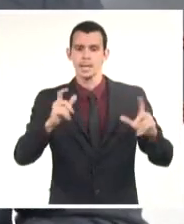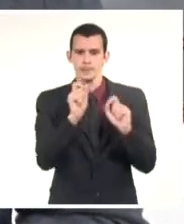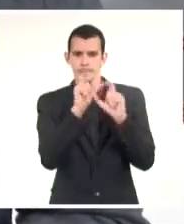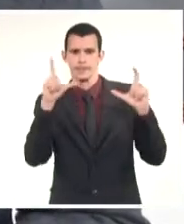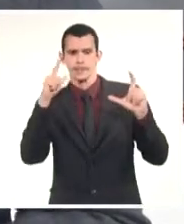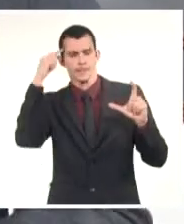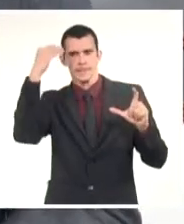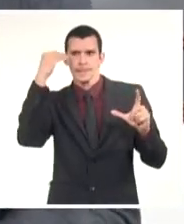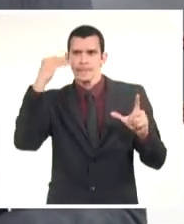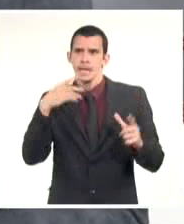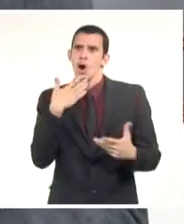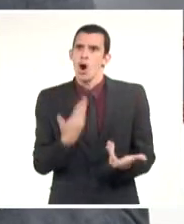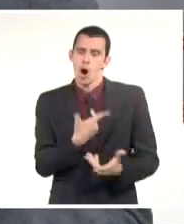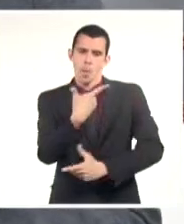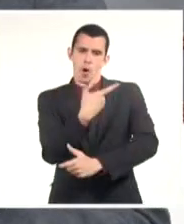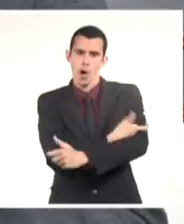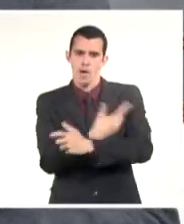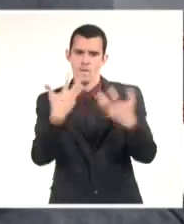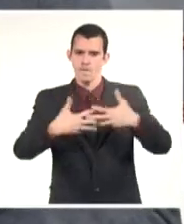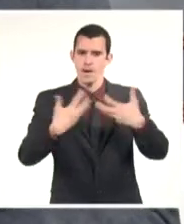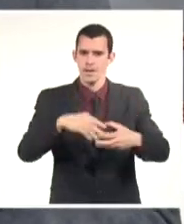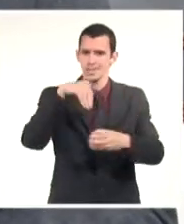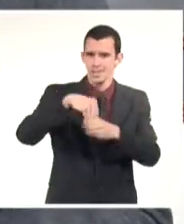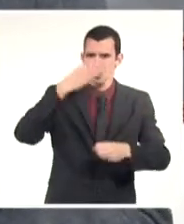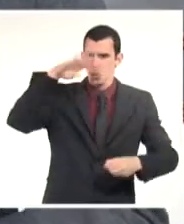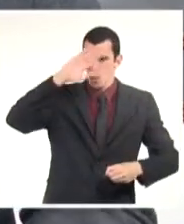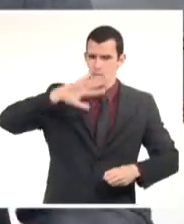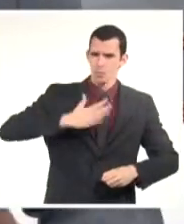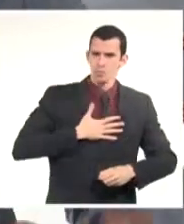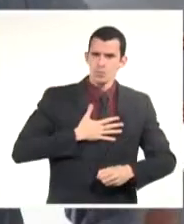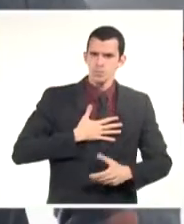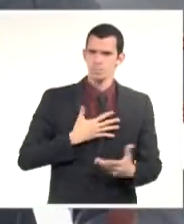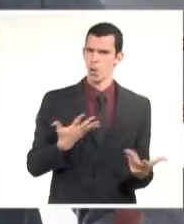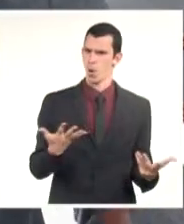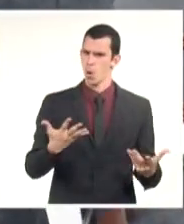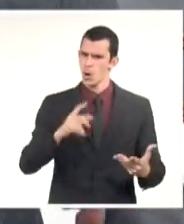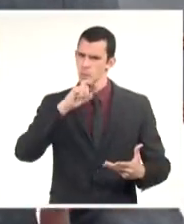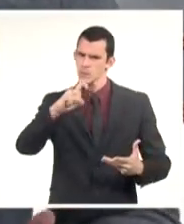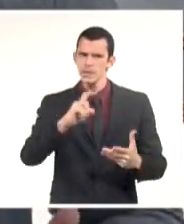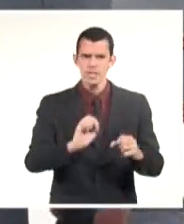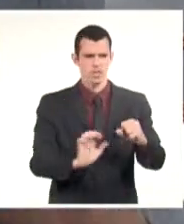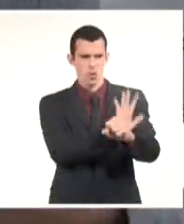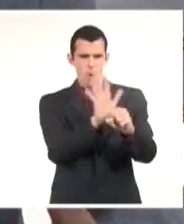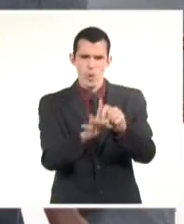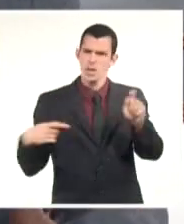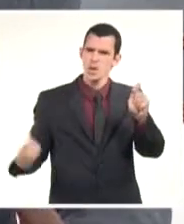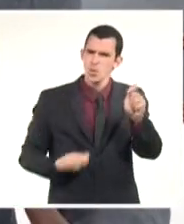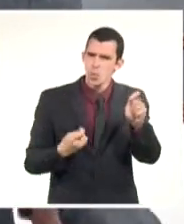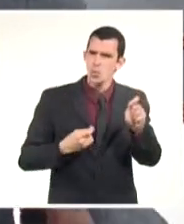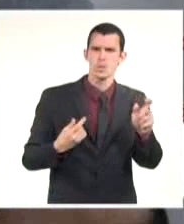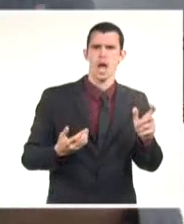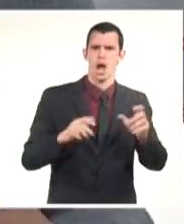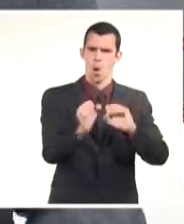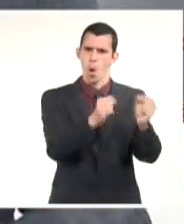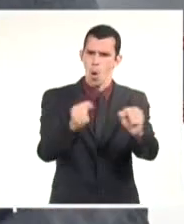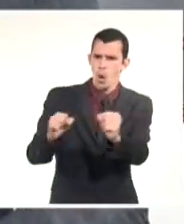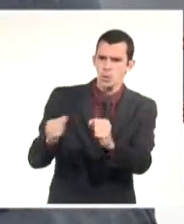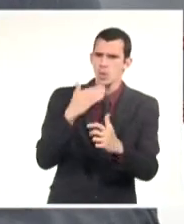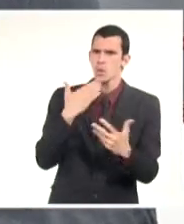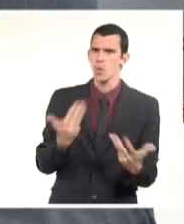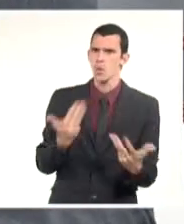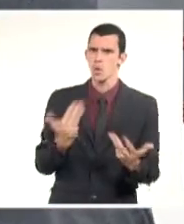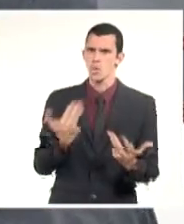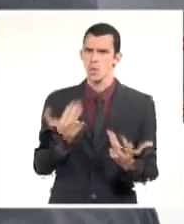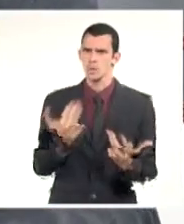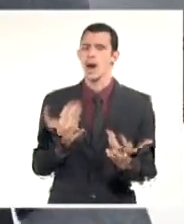vacuna, podía enfrentar la COVID con determinadas fortalezas? Eso responde, por supuesto, a un sistema de salud